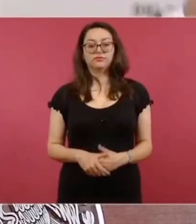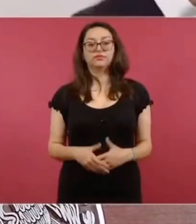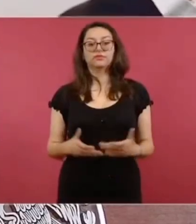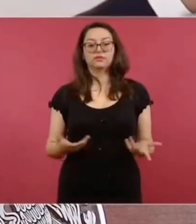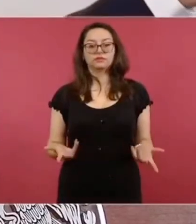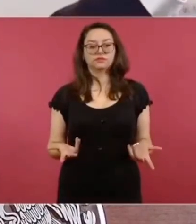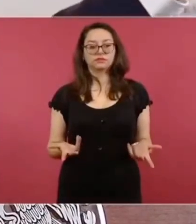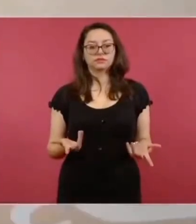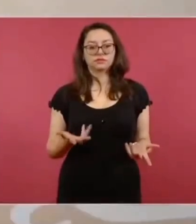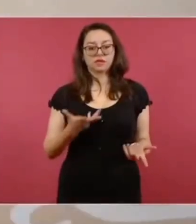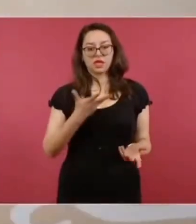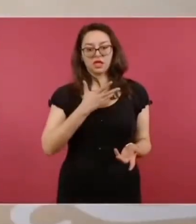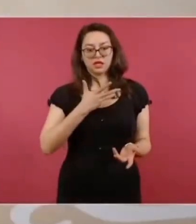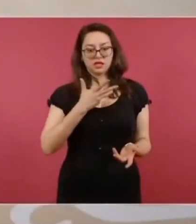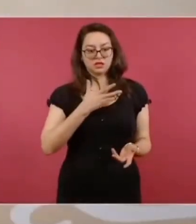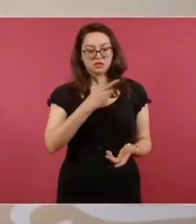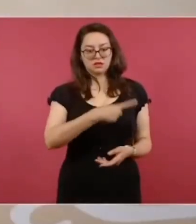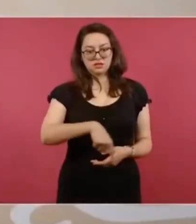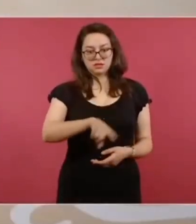contenedores